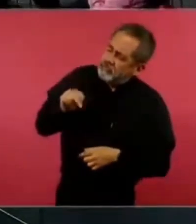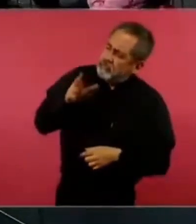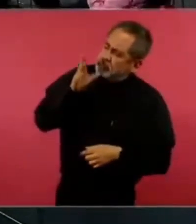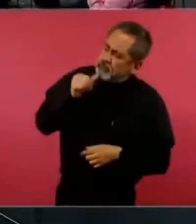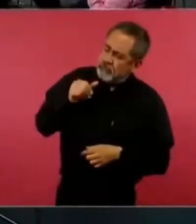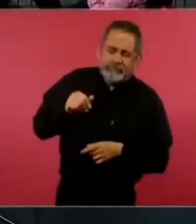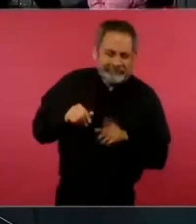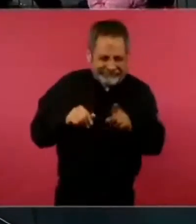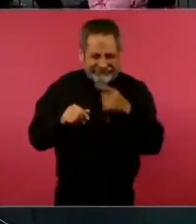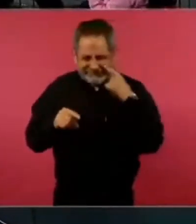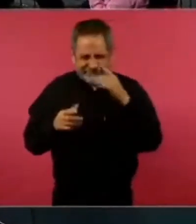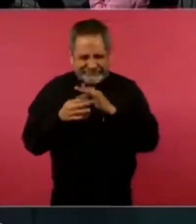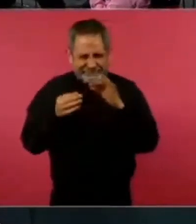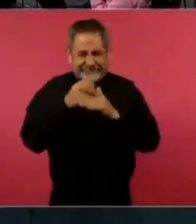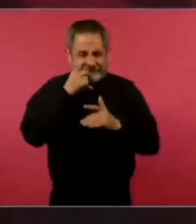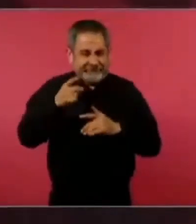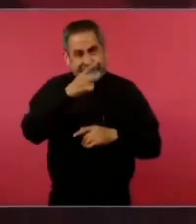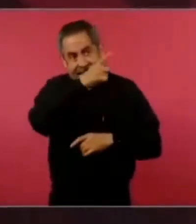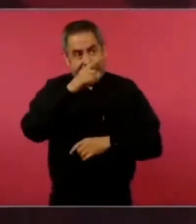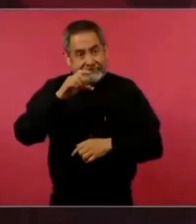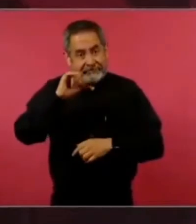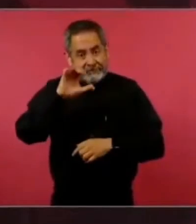que sostiene,